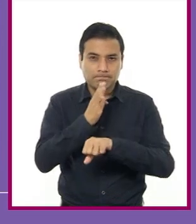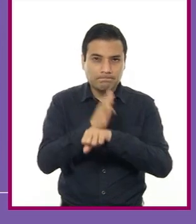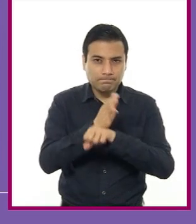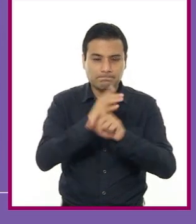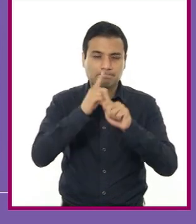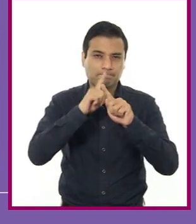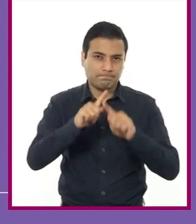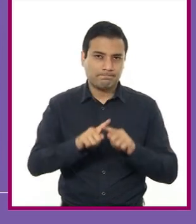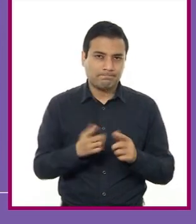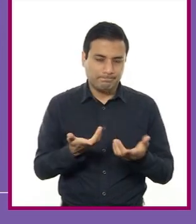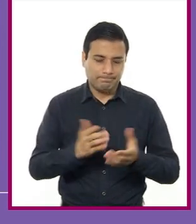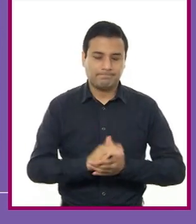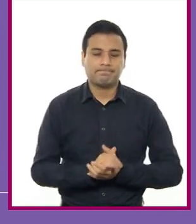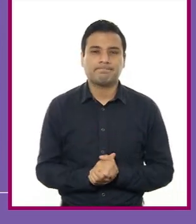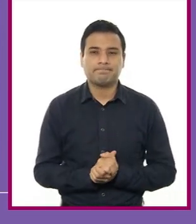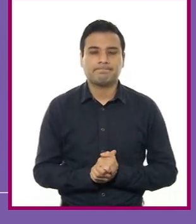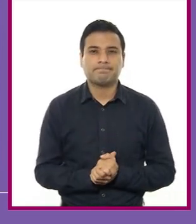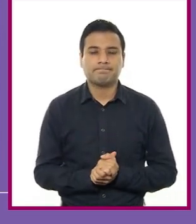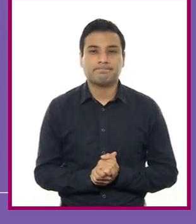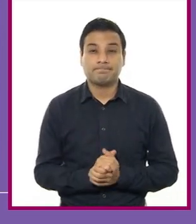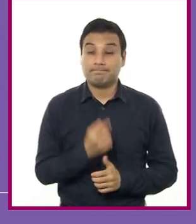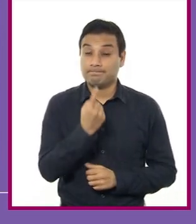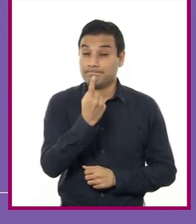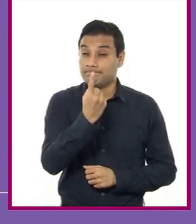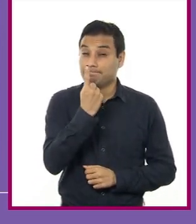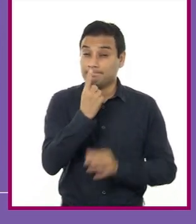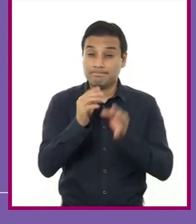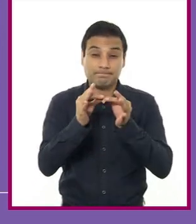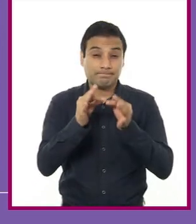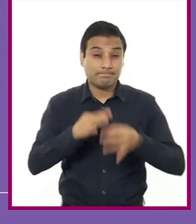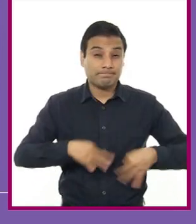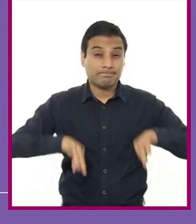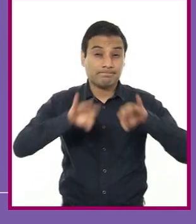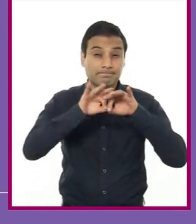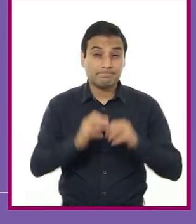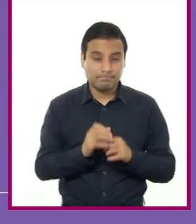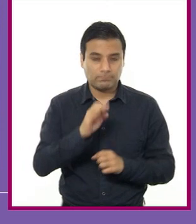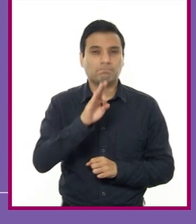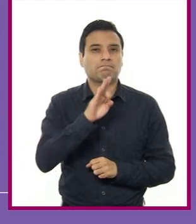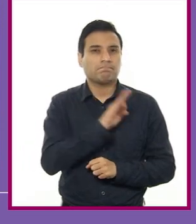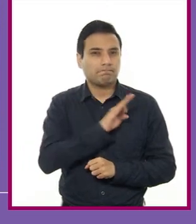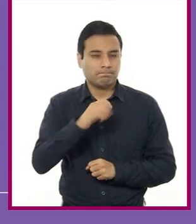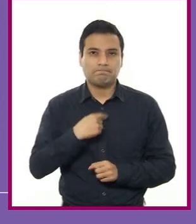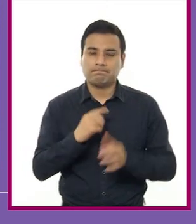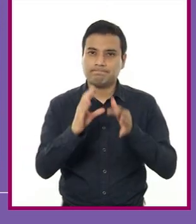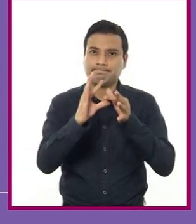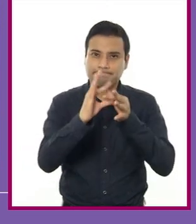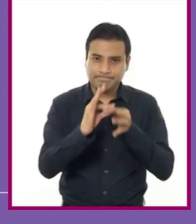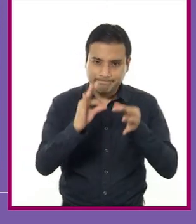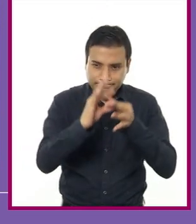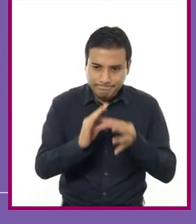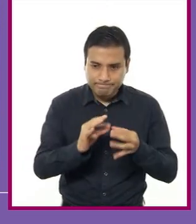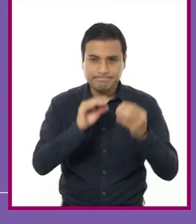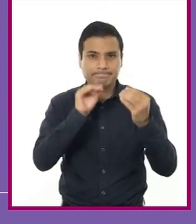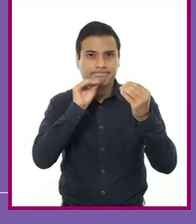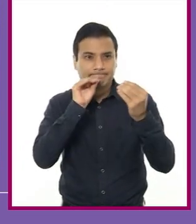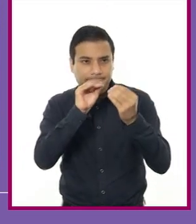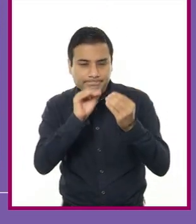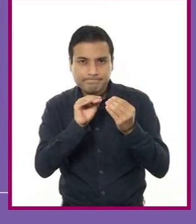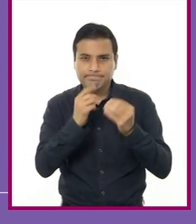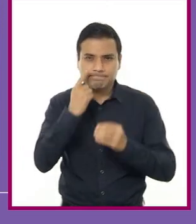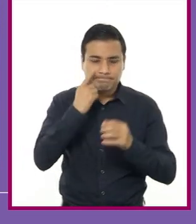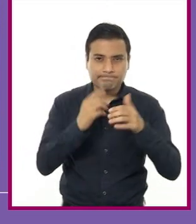de los recursos utilizados. Y lo más importante, es un espacio para explicar, argumentar y hacer un balance sobre